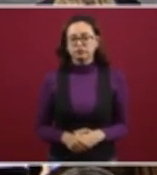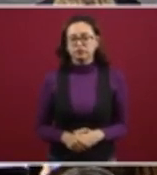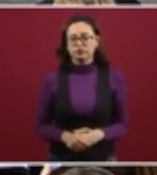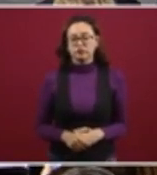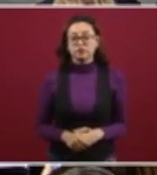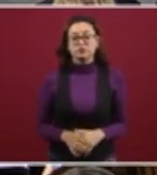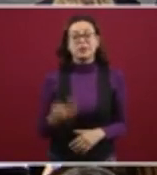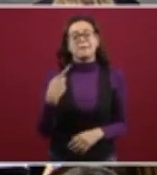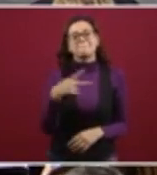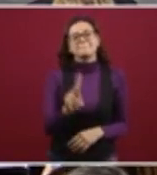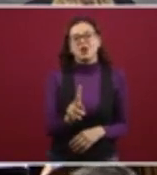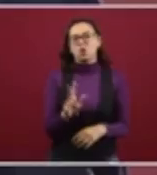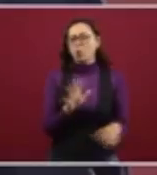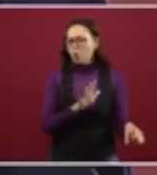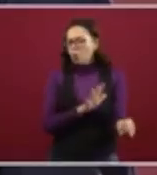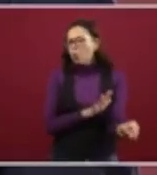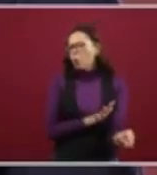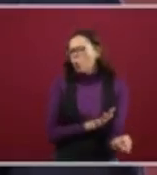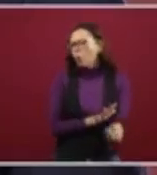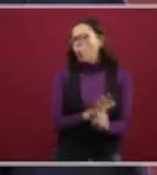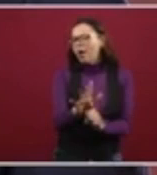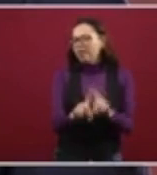Lo que no podemos